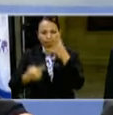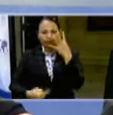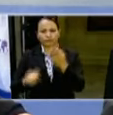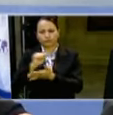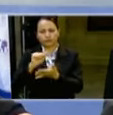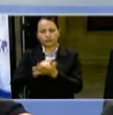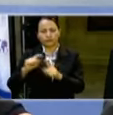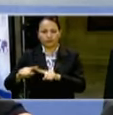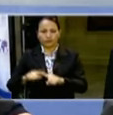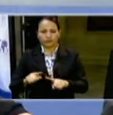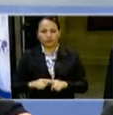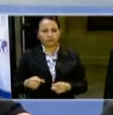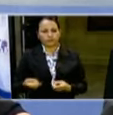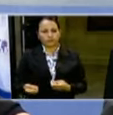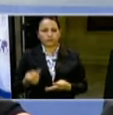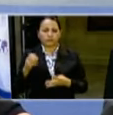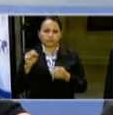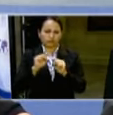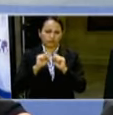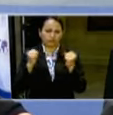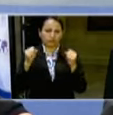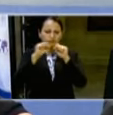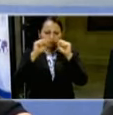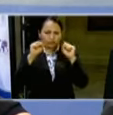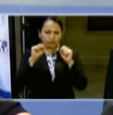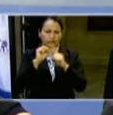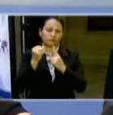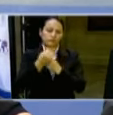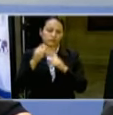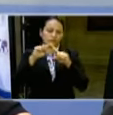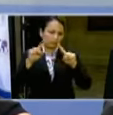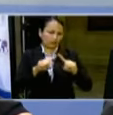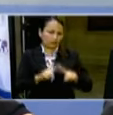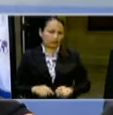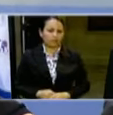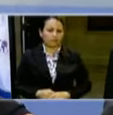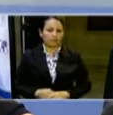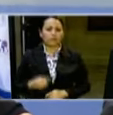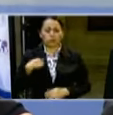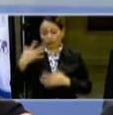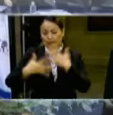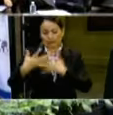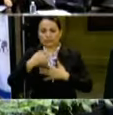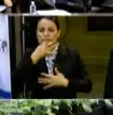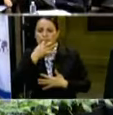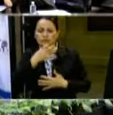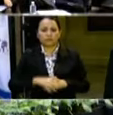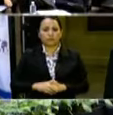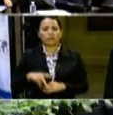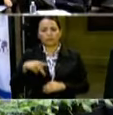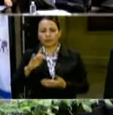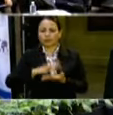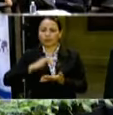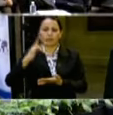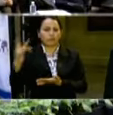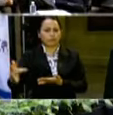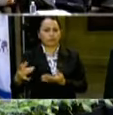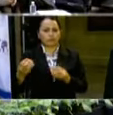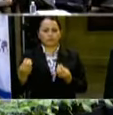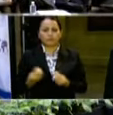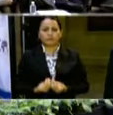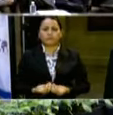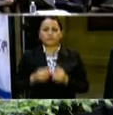situaciones que tendríamos que estar considerando. Me parece que he llegado a mis 15 minutos, pero agradezco muchísimo su